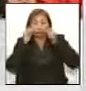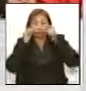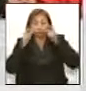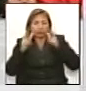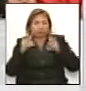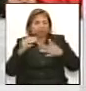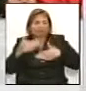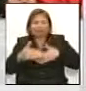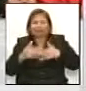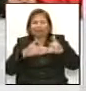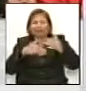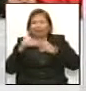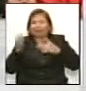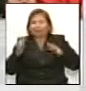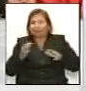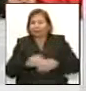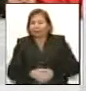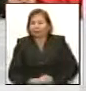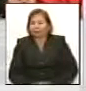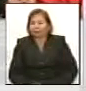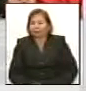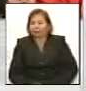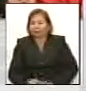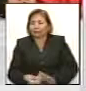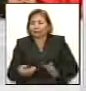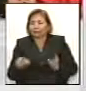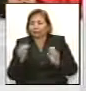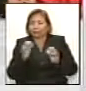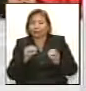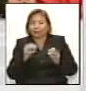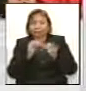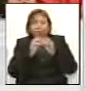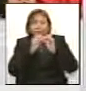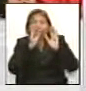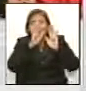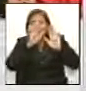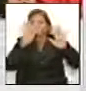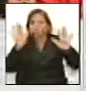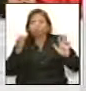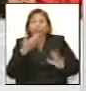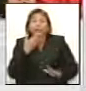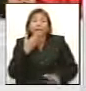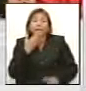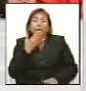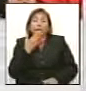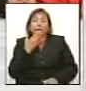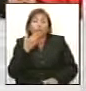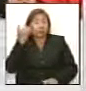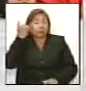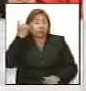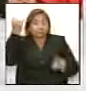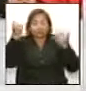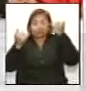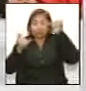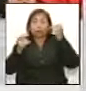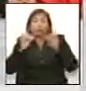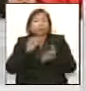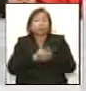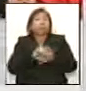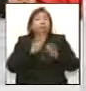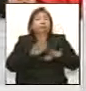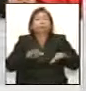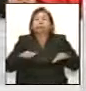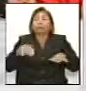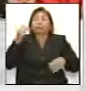que es piloto, donde ella lo ha ambientado de colores, de creatividad para que el niño